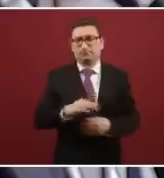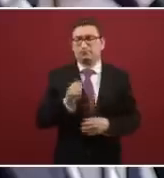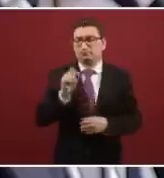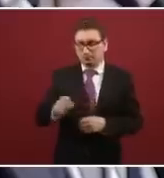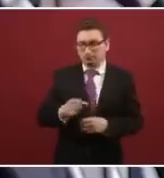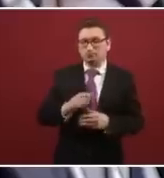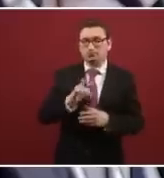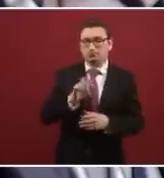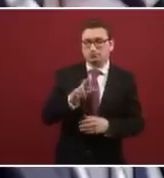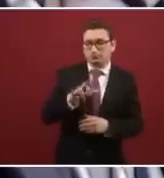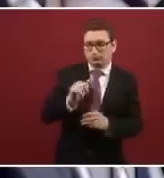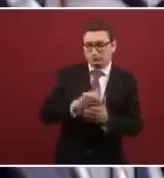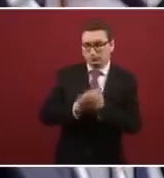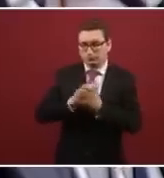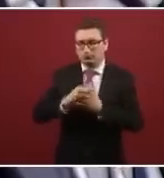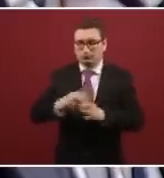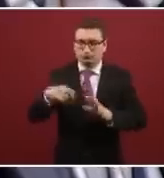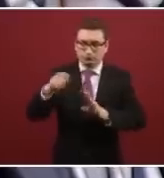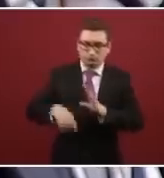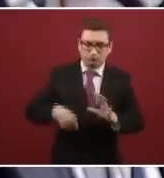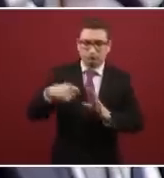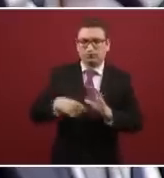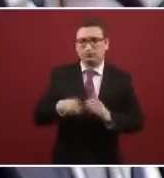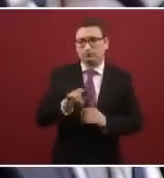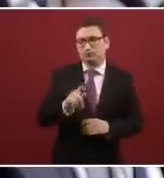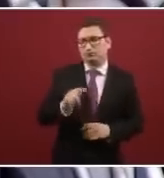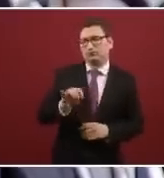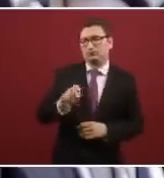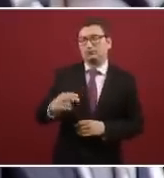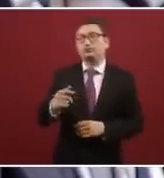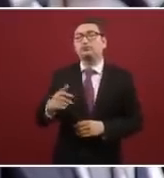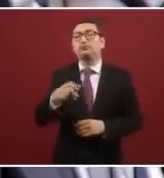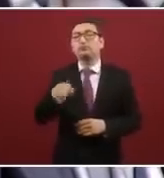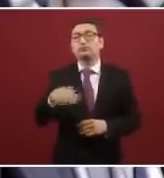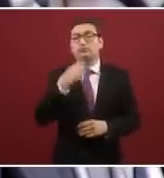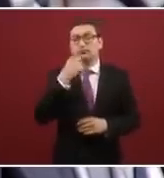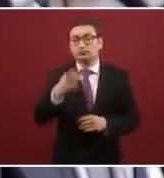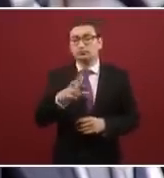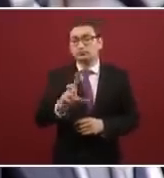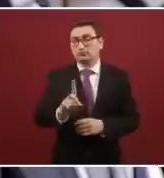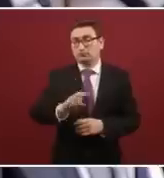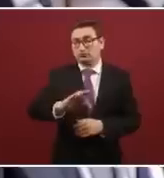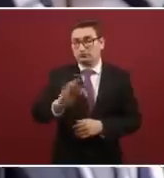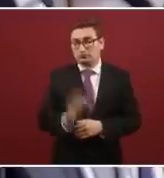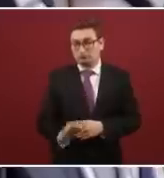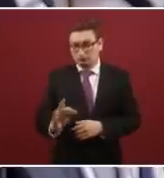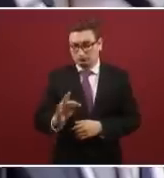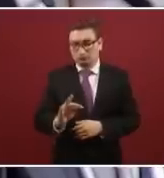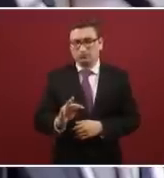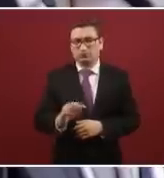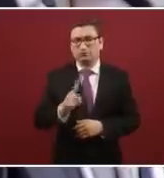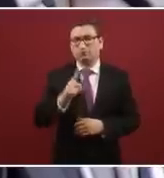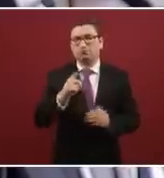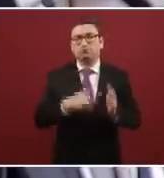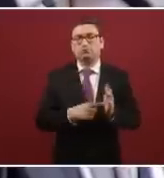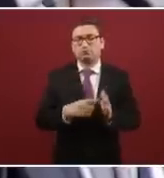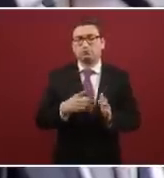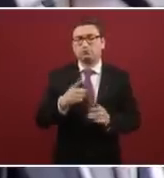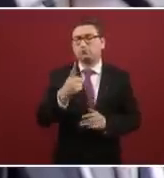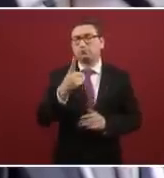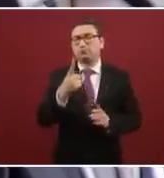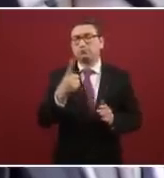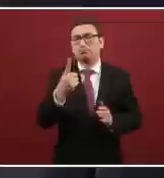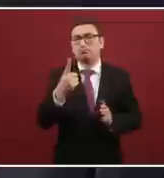Nacional es el tema de los IEPS, porque le están cobrando el 30%, que representa 1.500 millones de